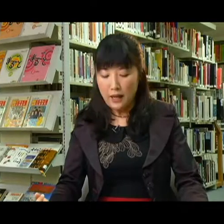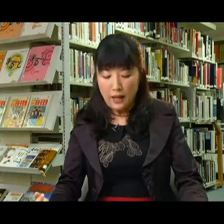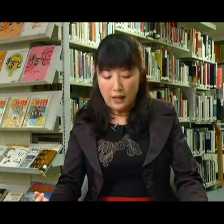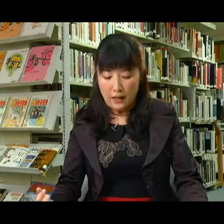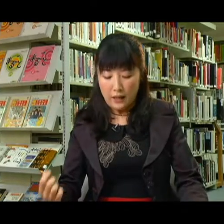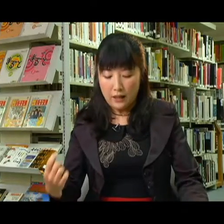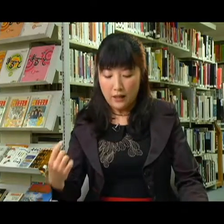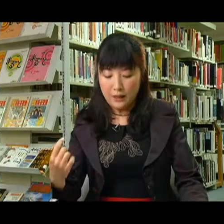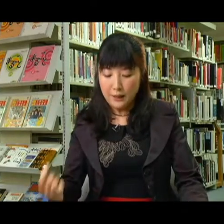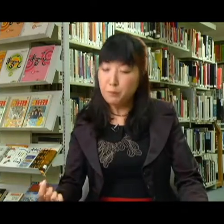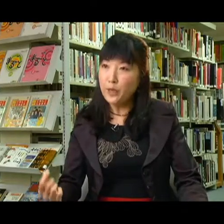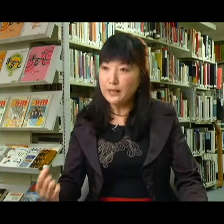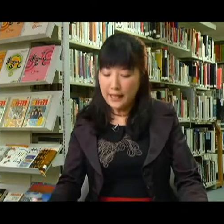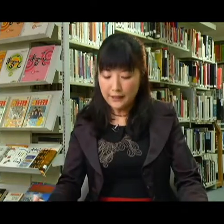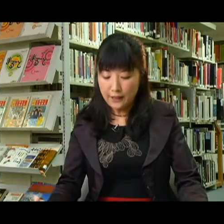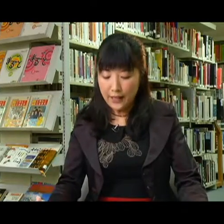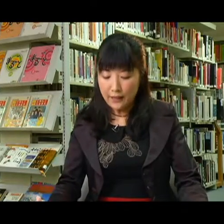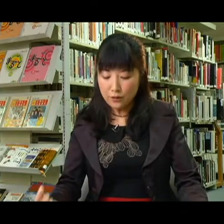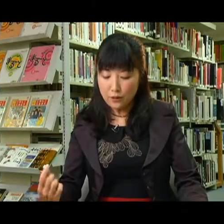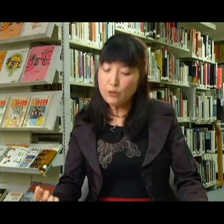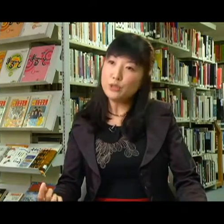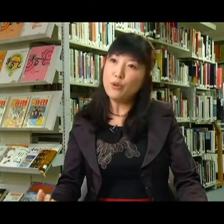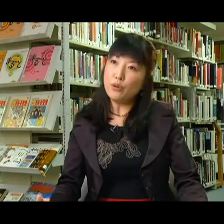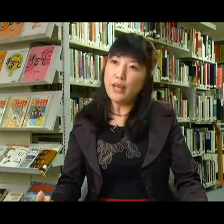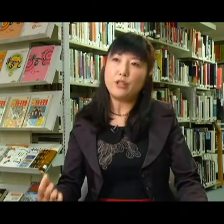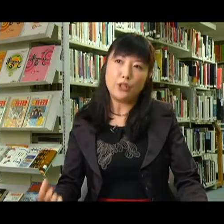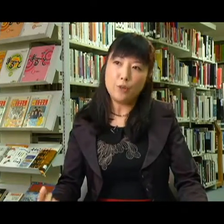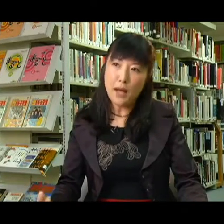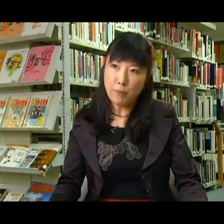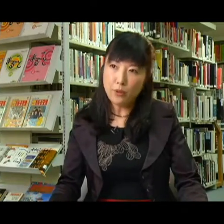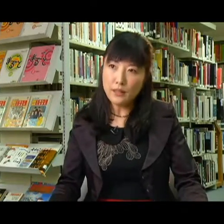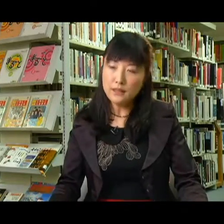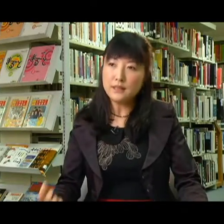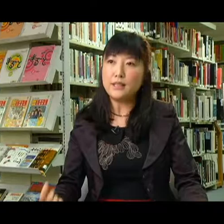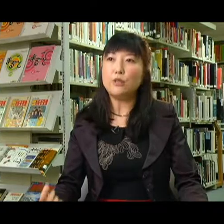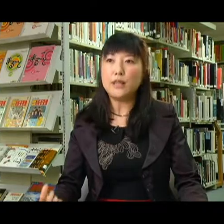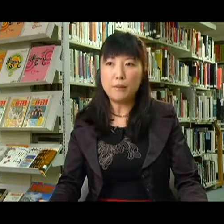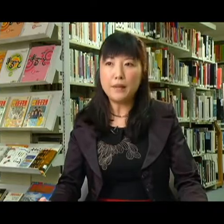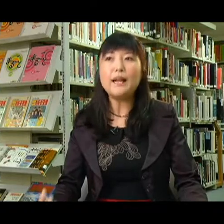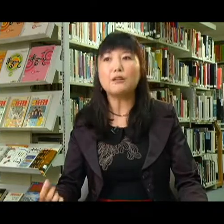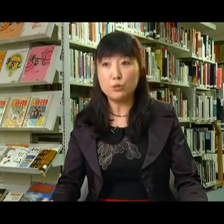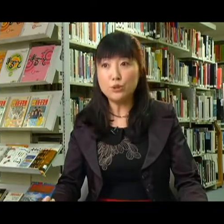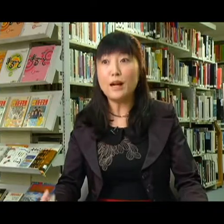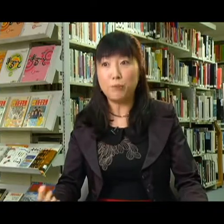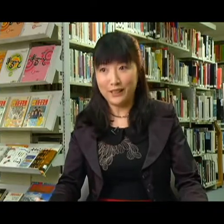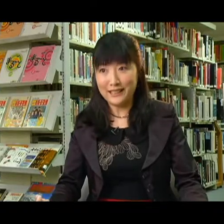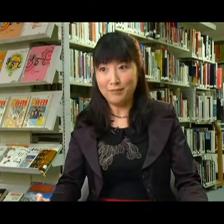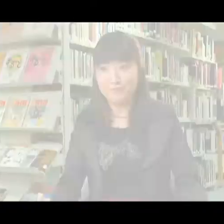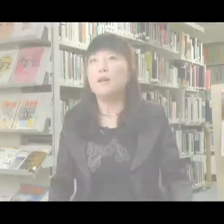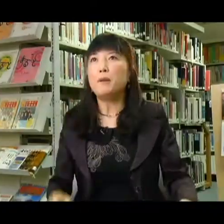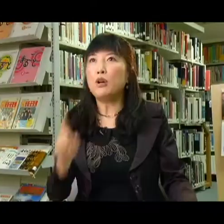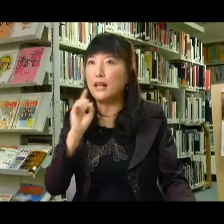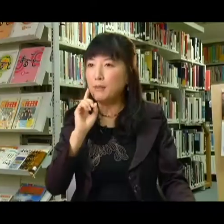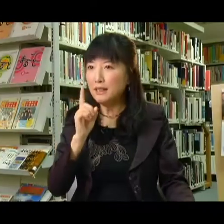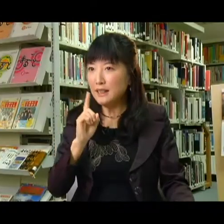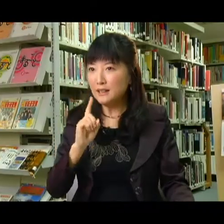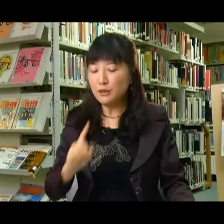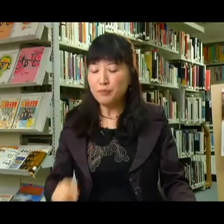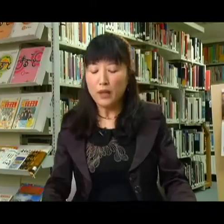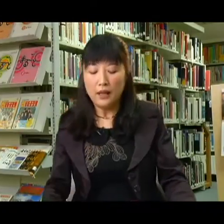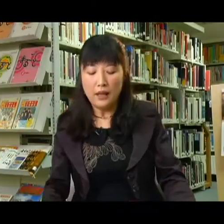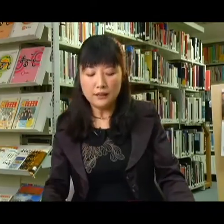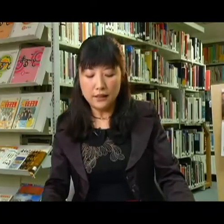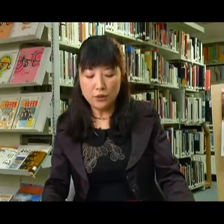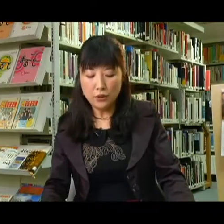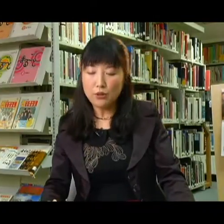japonés. Y puedes estudiar no solo el idioma japonés, sino también la cultura japonesa. Pero además de